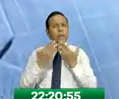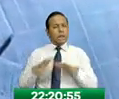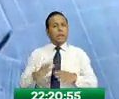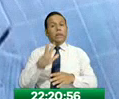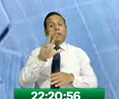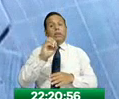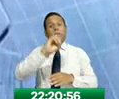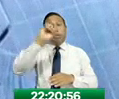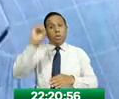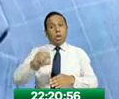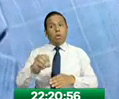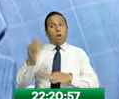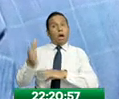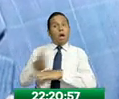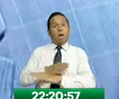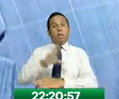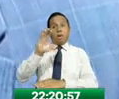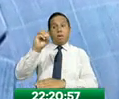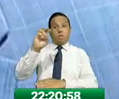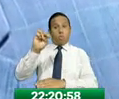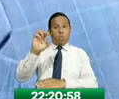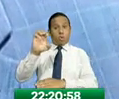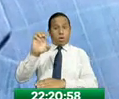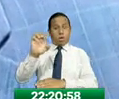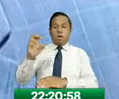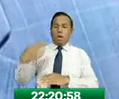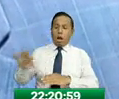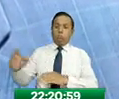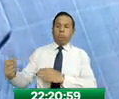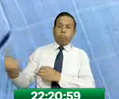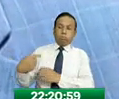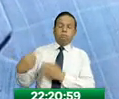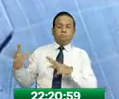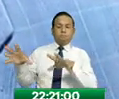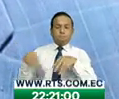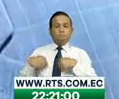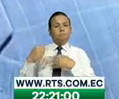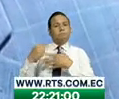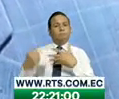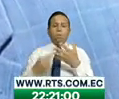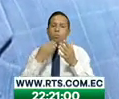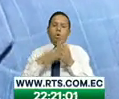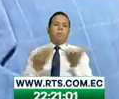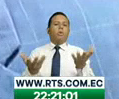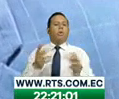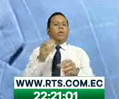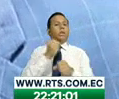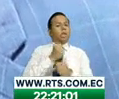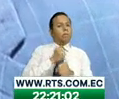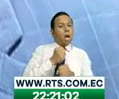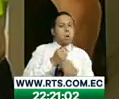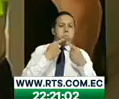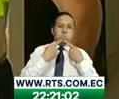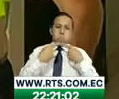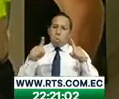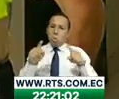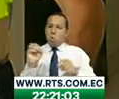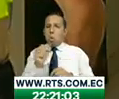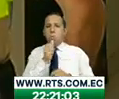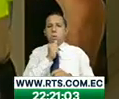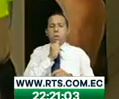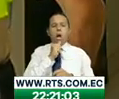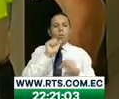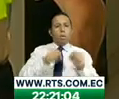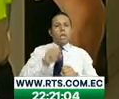Nacional. Justamente los trabajos públicos o privados podrán hacerlo con el 70% de su personal. Pero el jefe